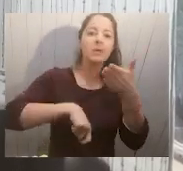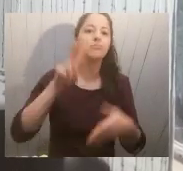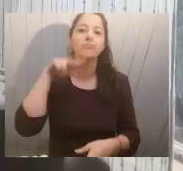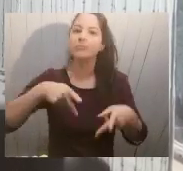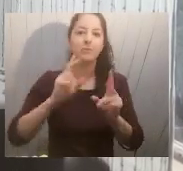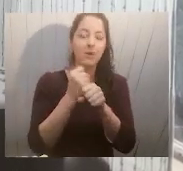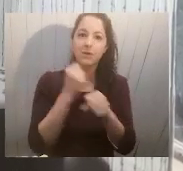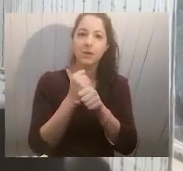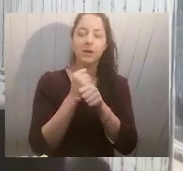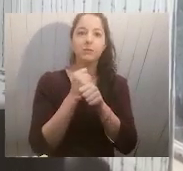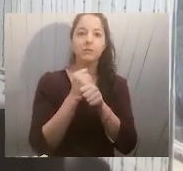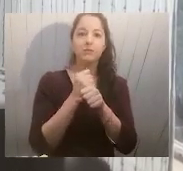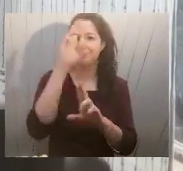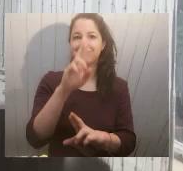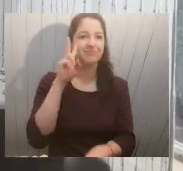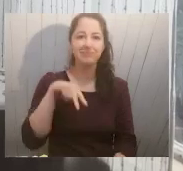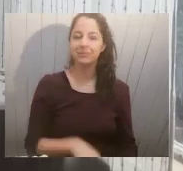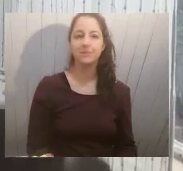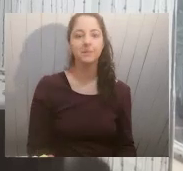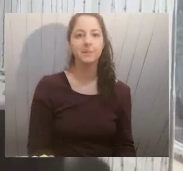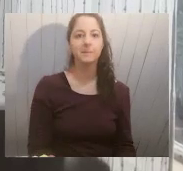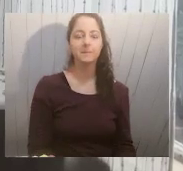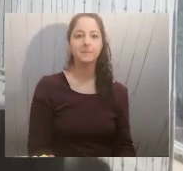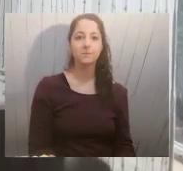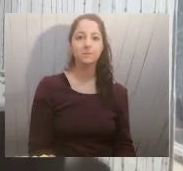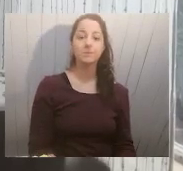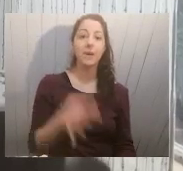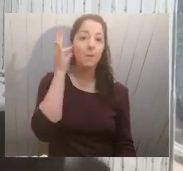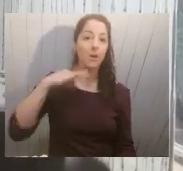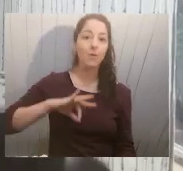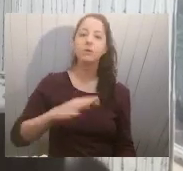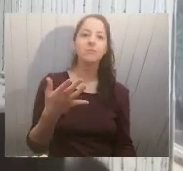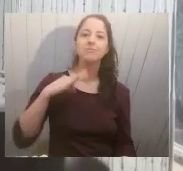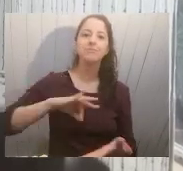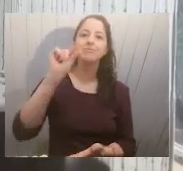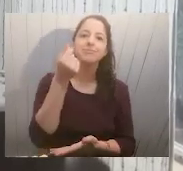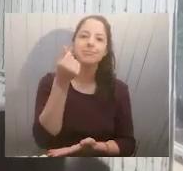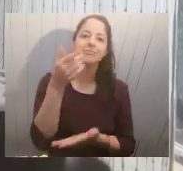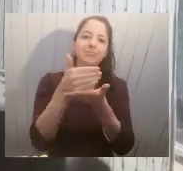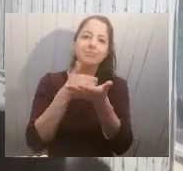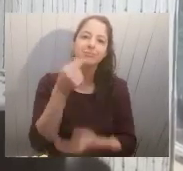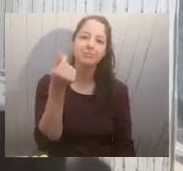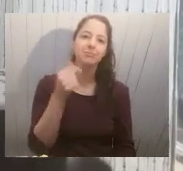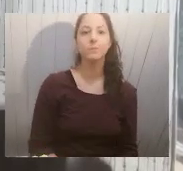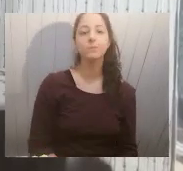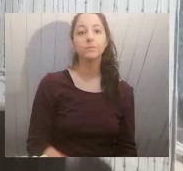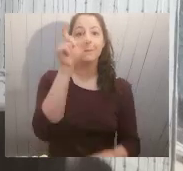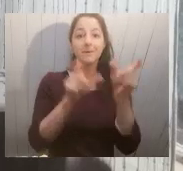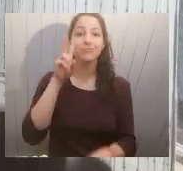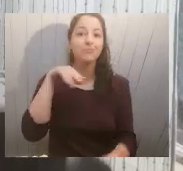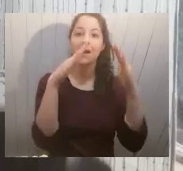laborales respetados. A las jubiladas que perciben pensiones de miseria. A las personas que no tienen